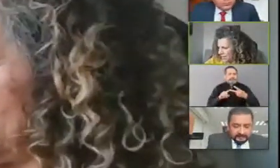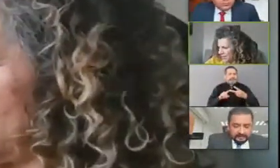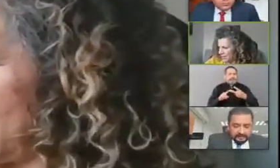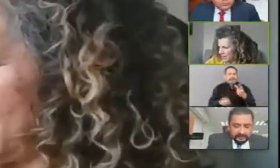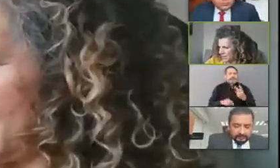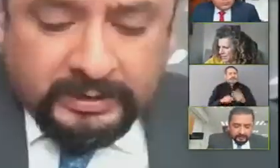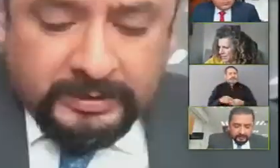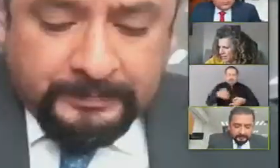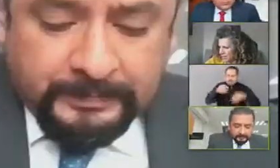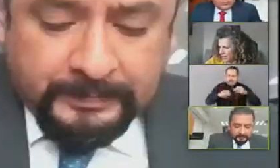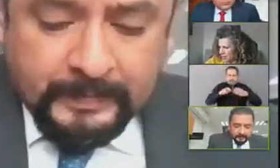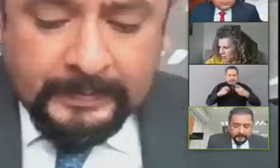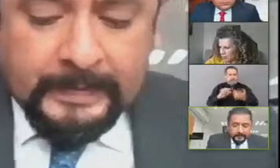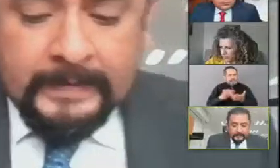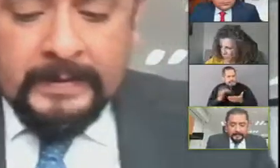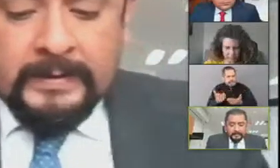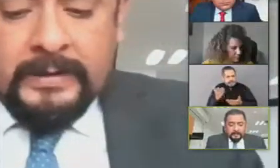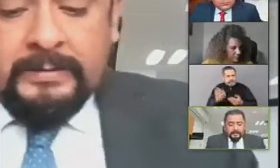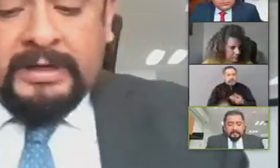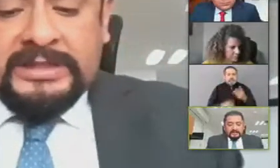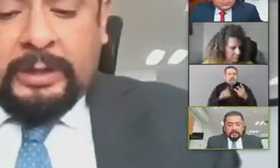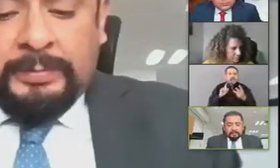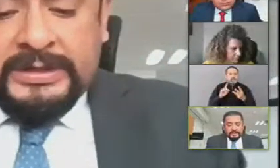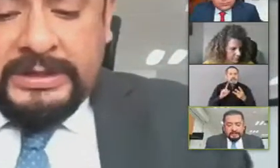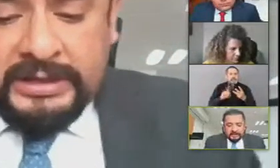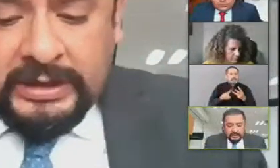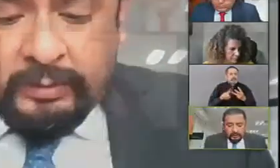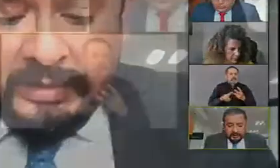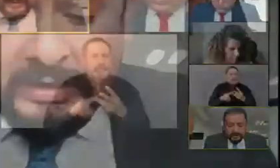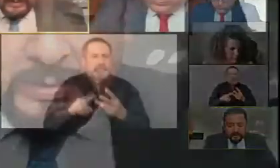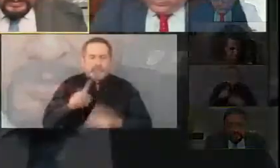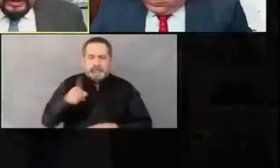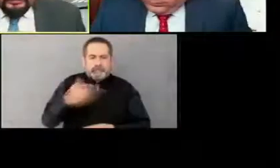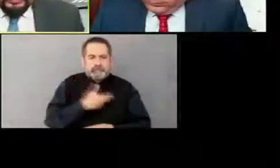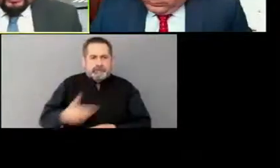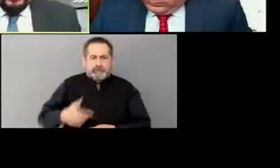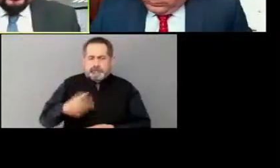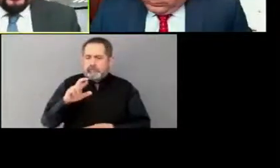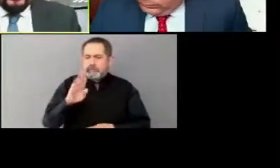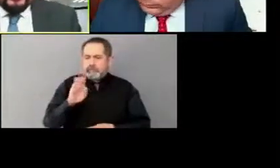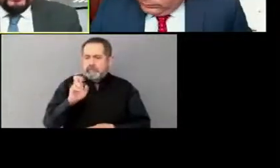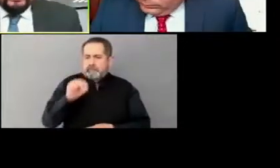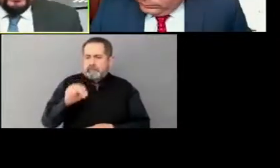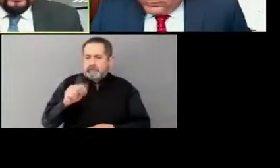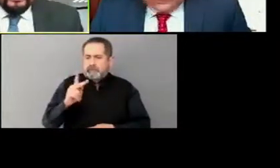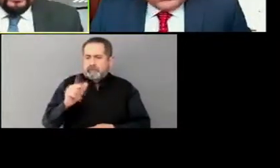Gracias, magistrada Villafuerte. Magistrado presidente Rubén Jesús Lara Patrón.